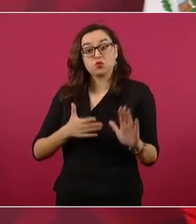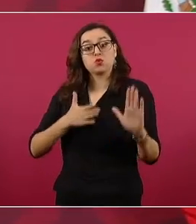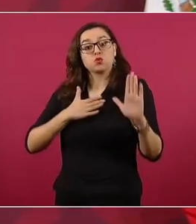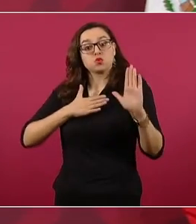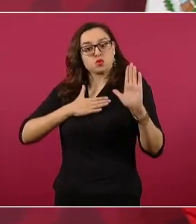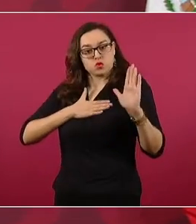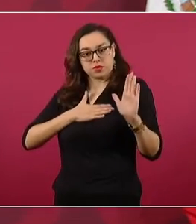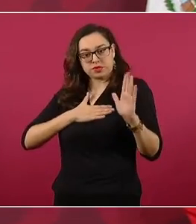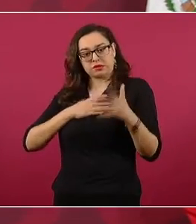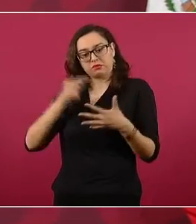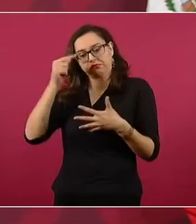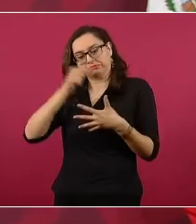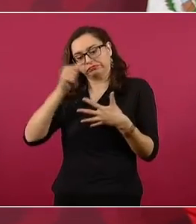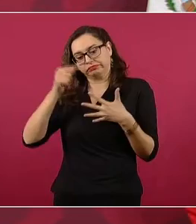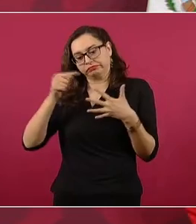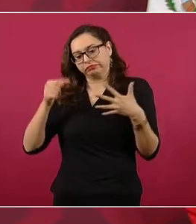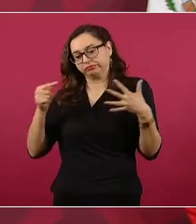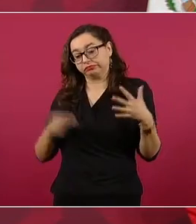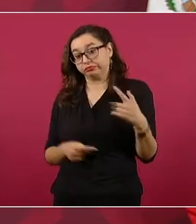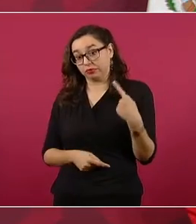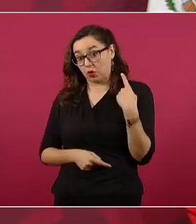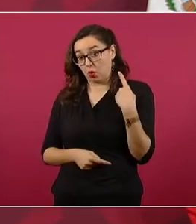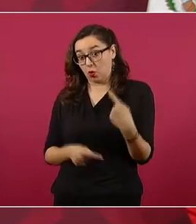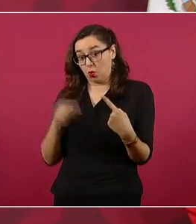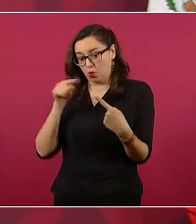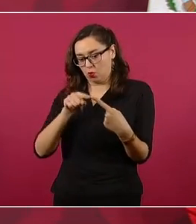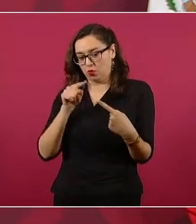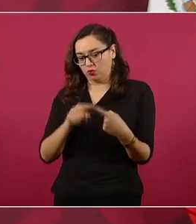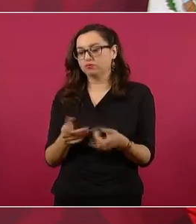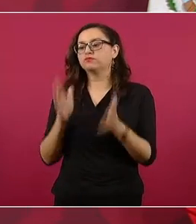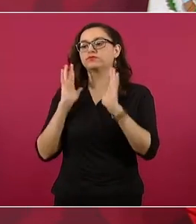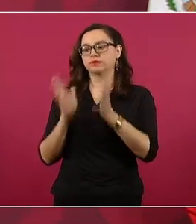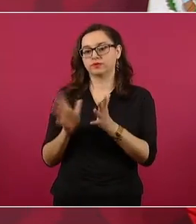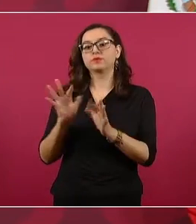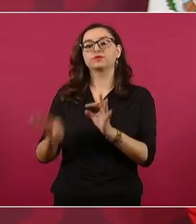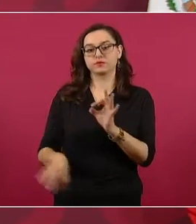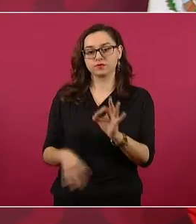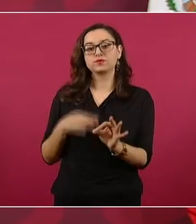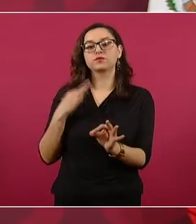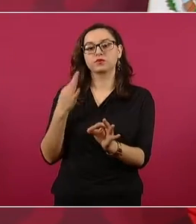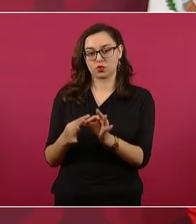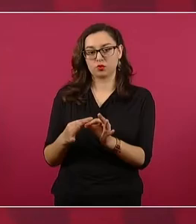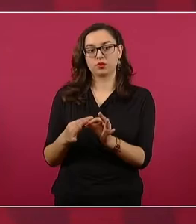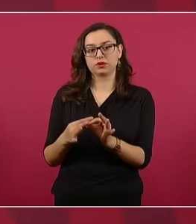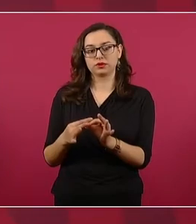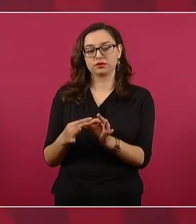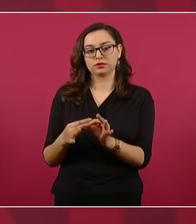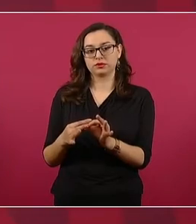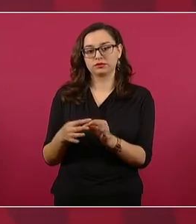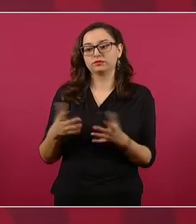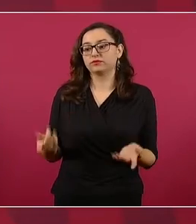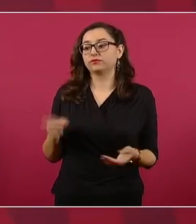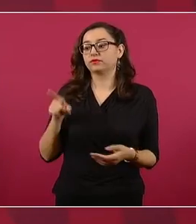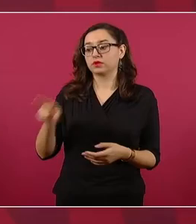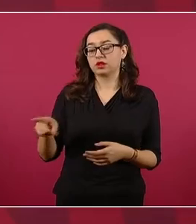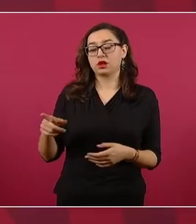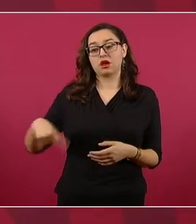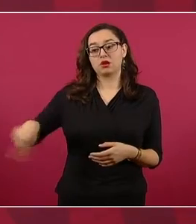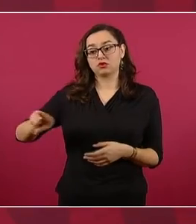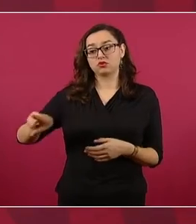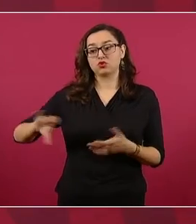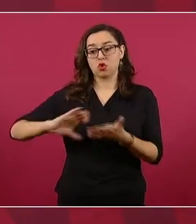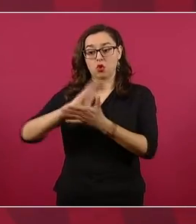trabajadores de la Comisión Federal de Electricidad, porque les habían modificado su contrato colectivo